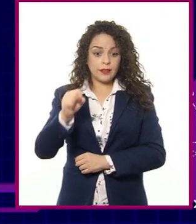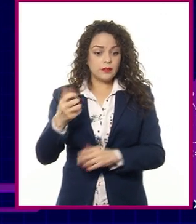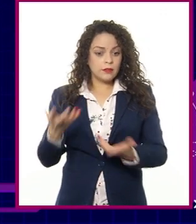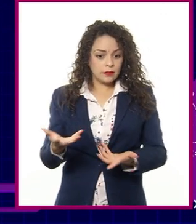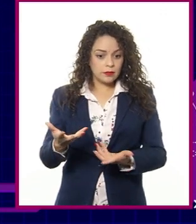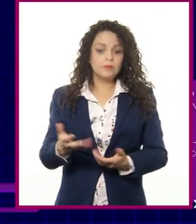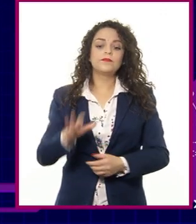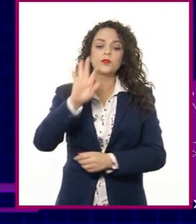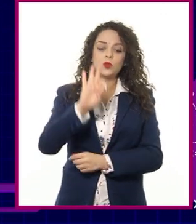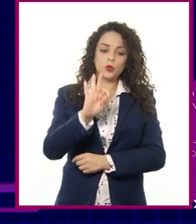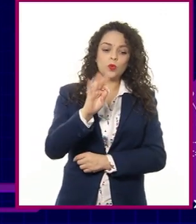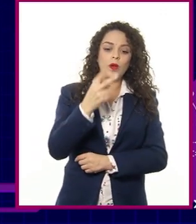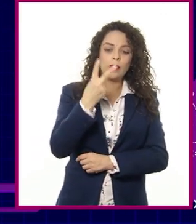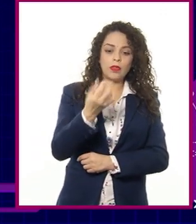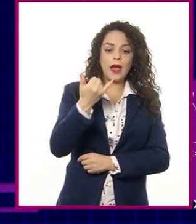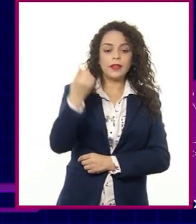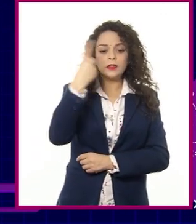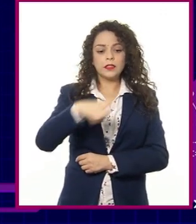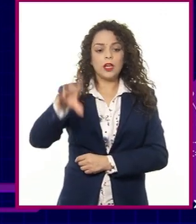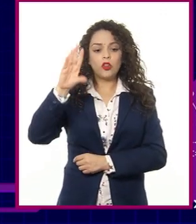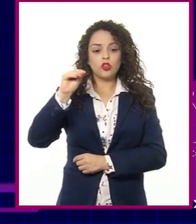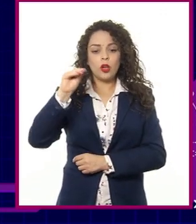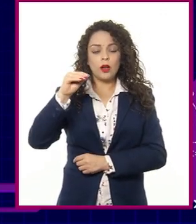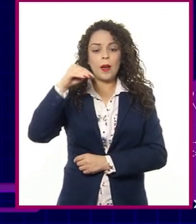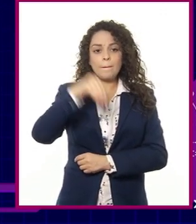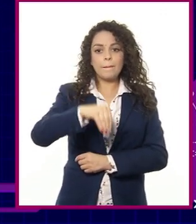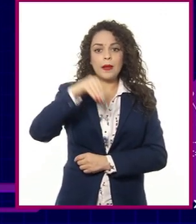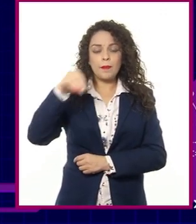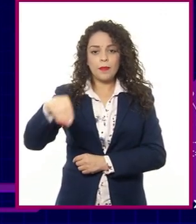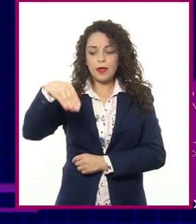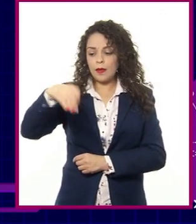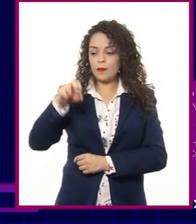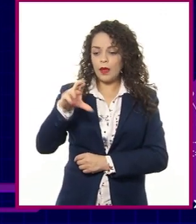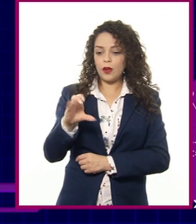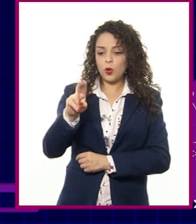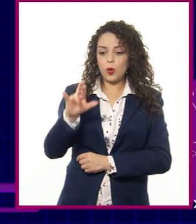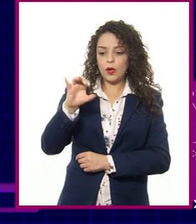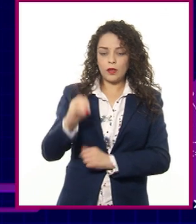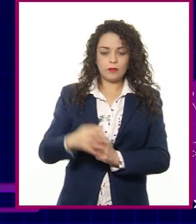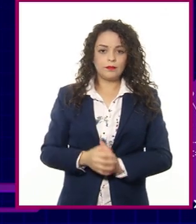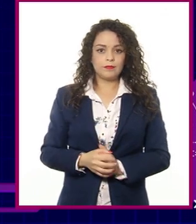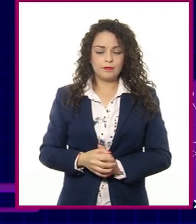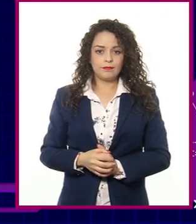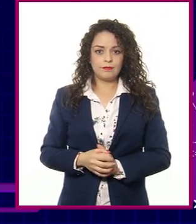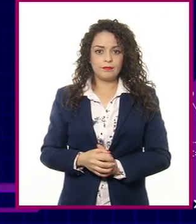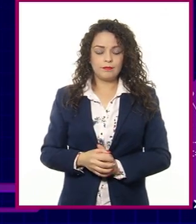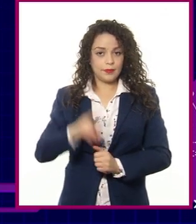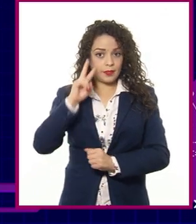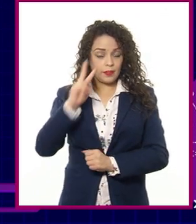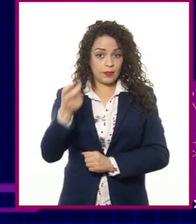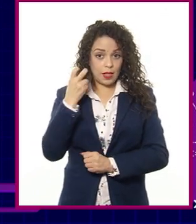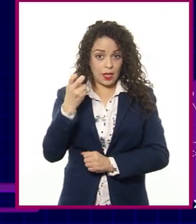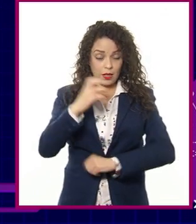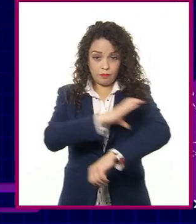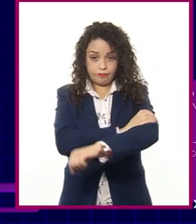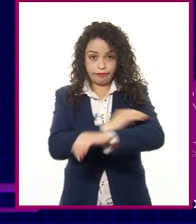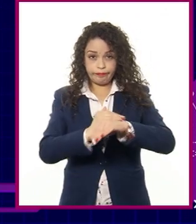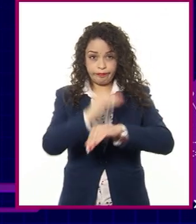Entre 42 y 190 milímetros de mercurio. ¿En qué intervalos el valor de la presión